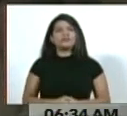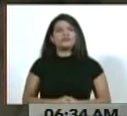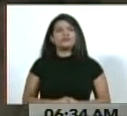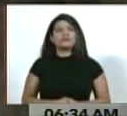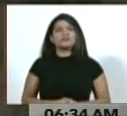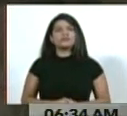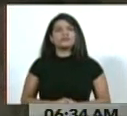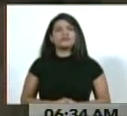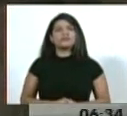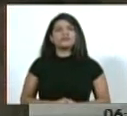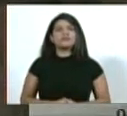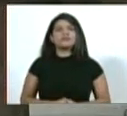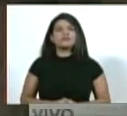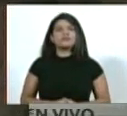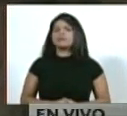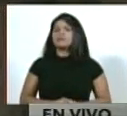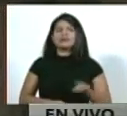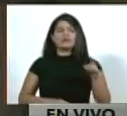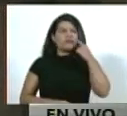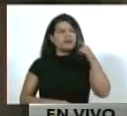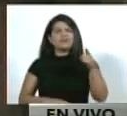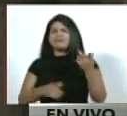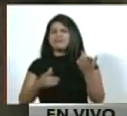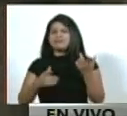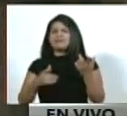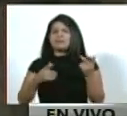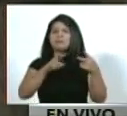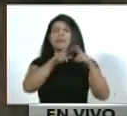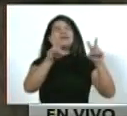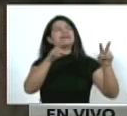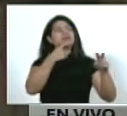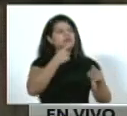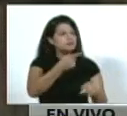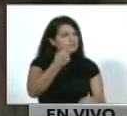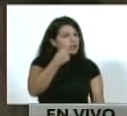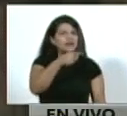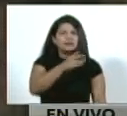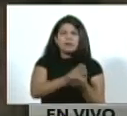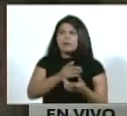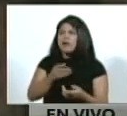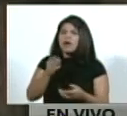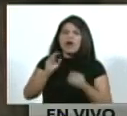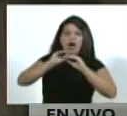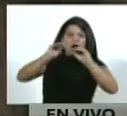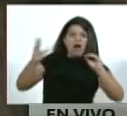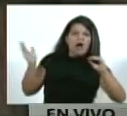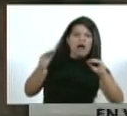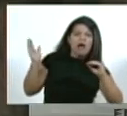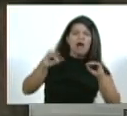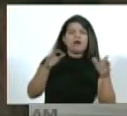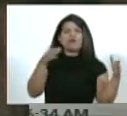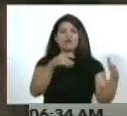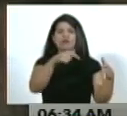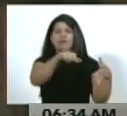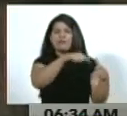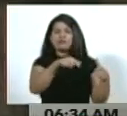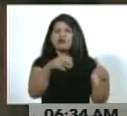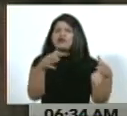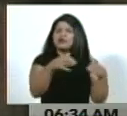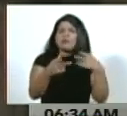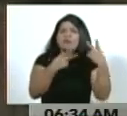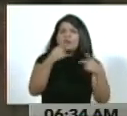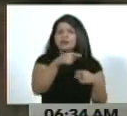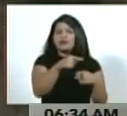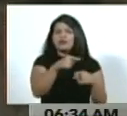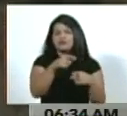No le hace bien a la paz los llamados de grupos, de sectores políticos